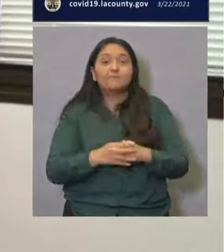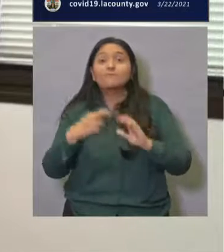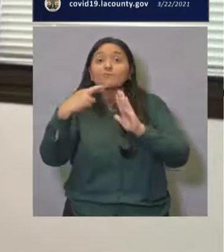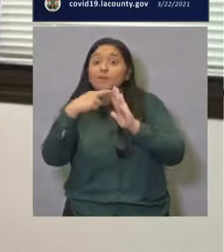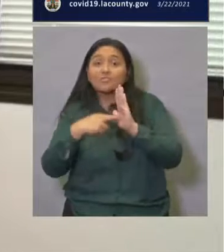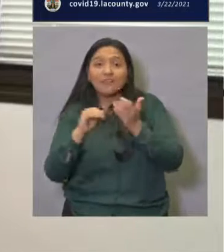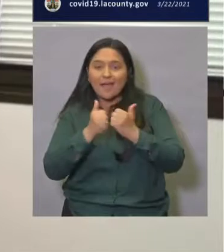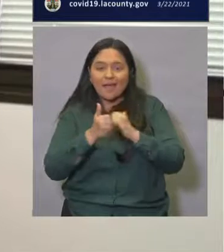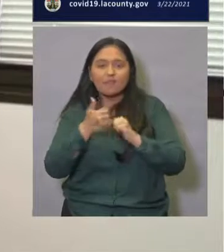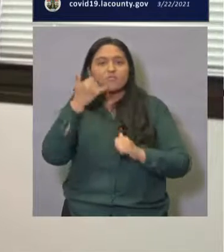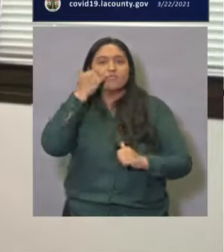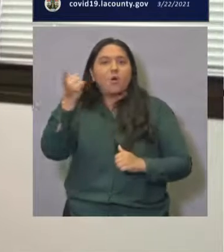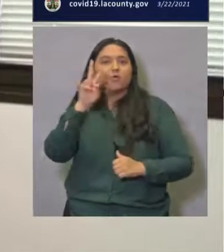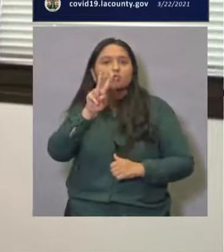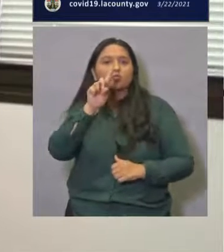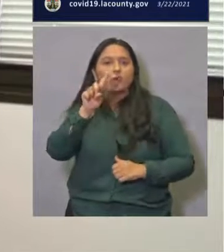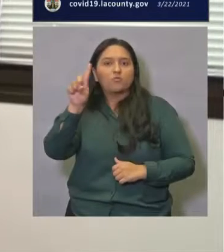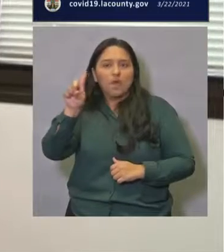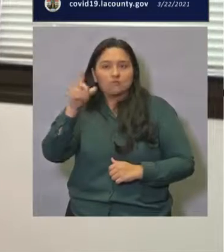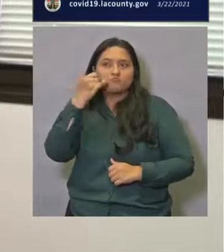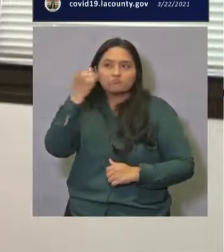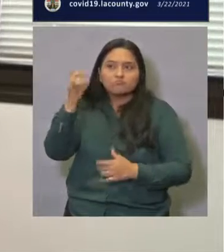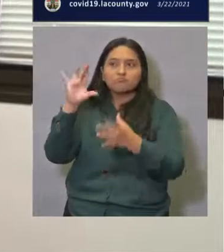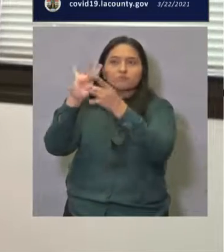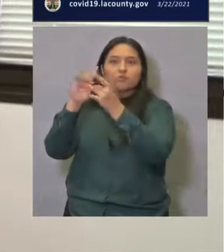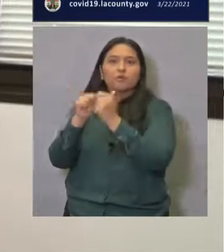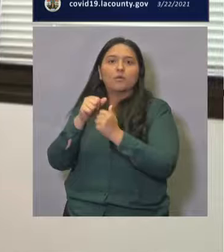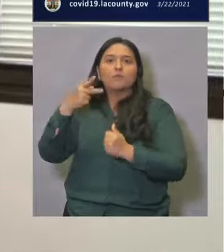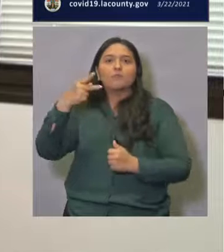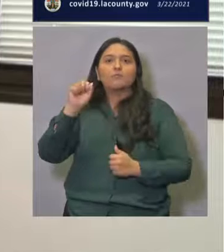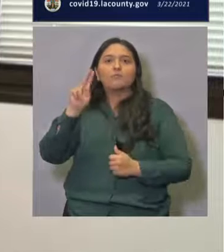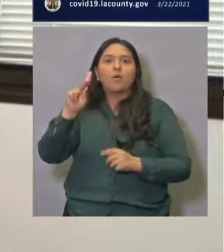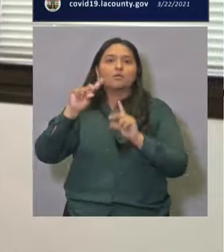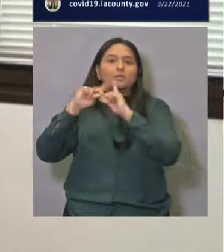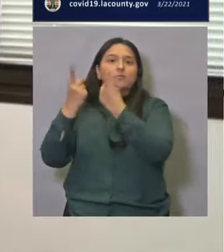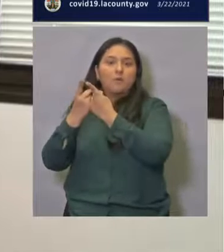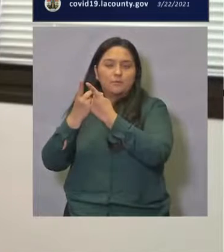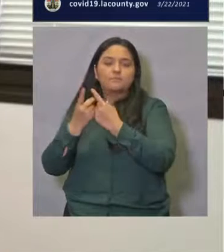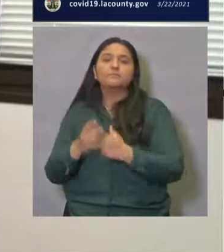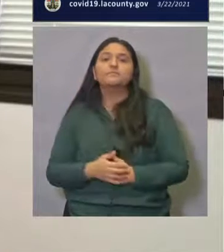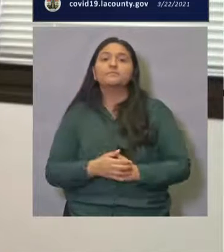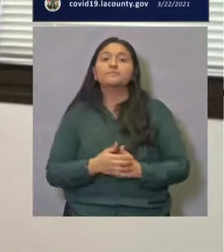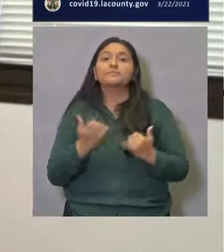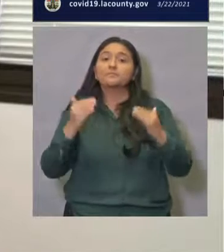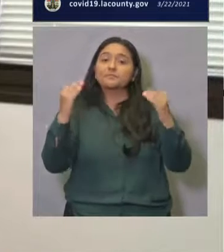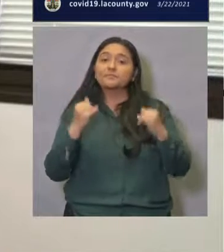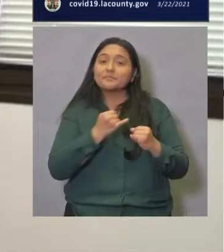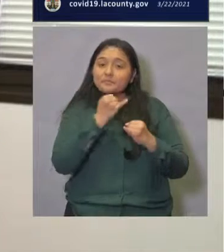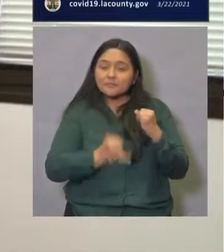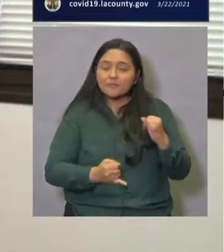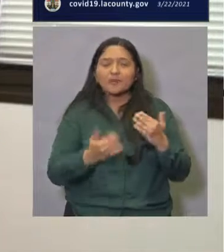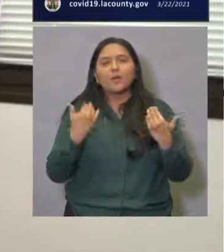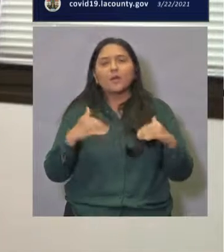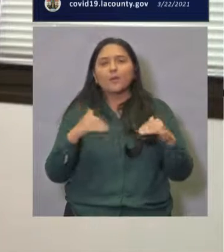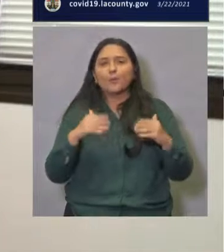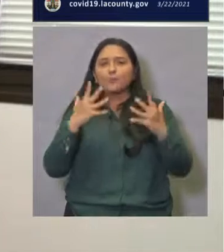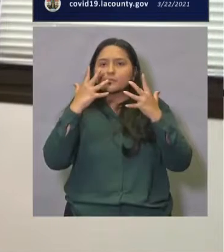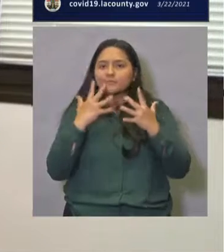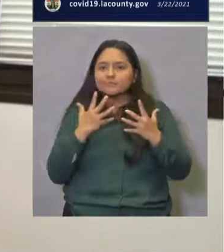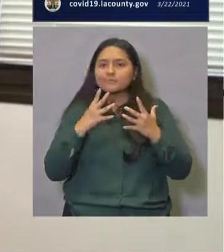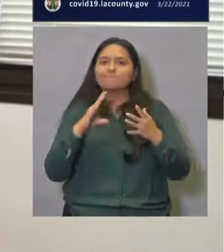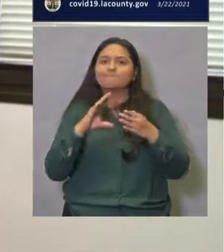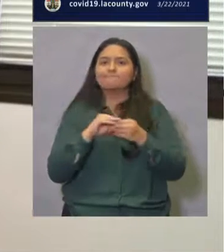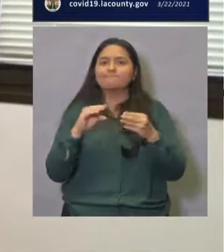al 211 para conectarse con el Departamento de Parques. Y finalmente nos da mucha tristeza hablar de